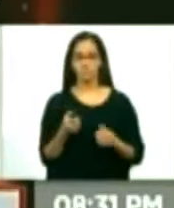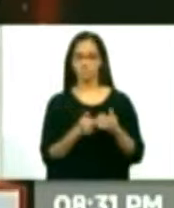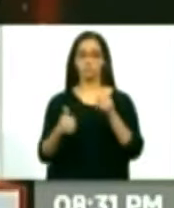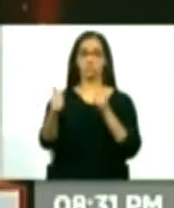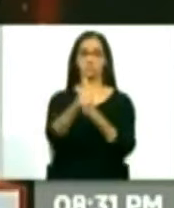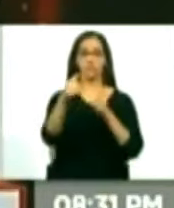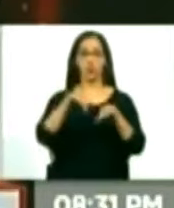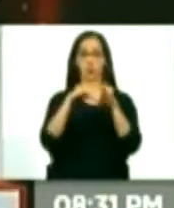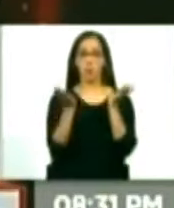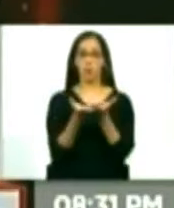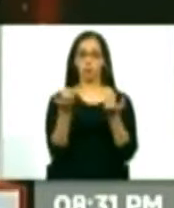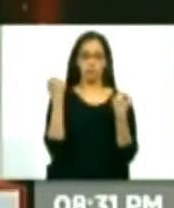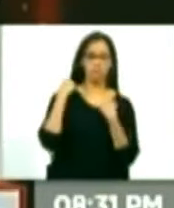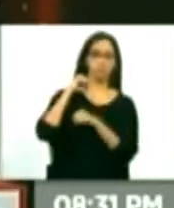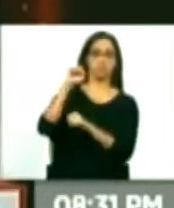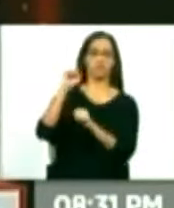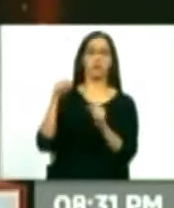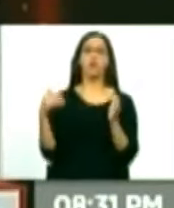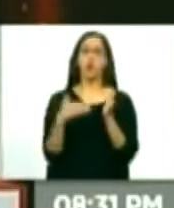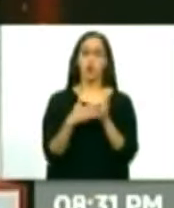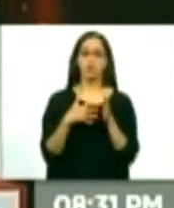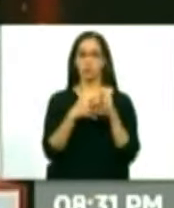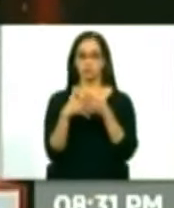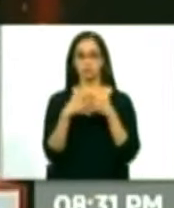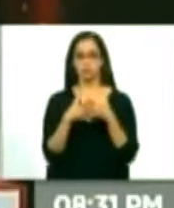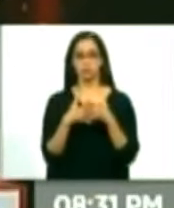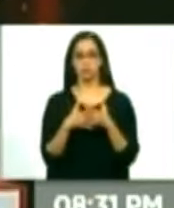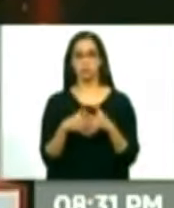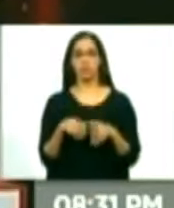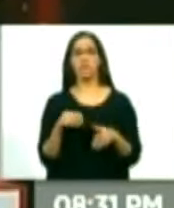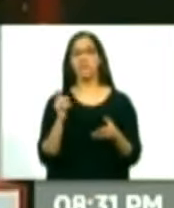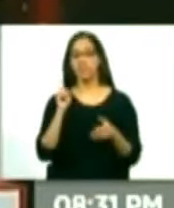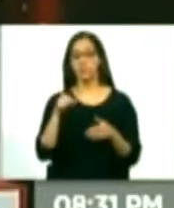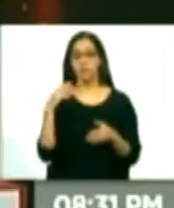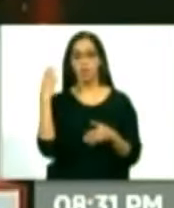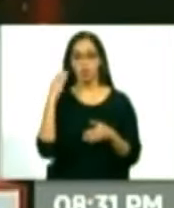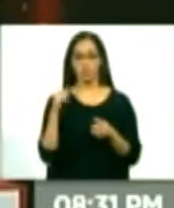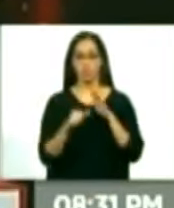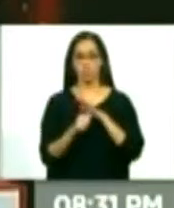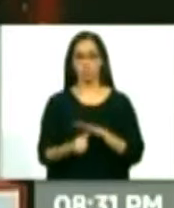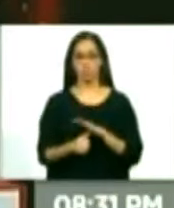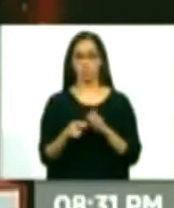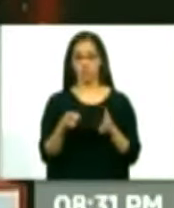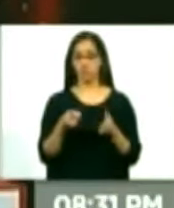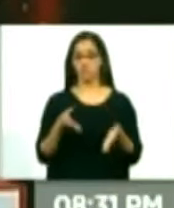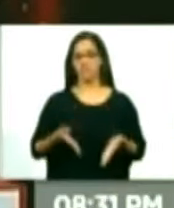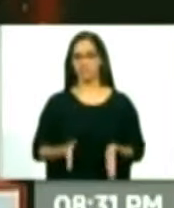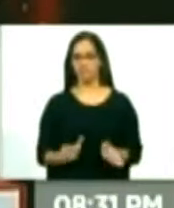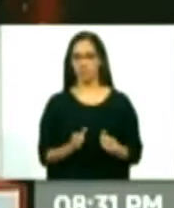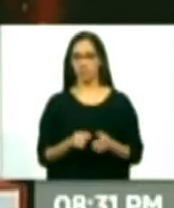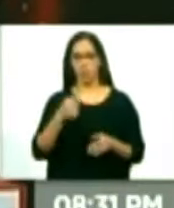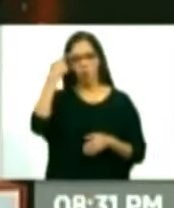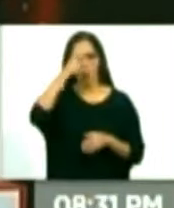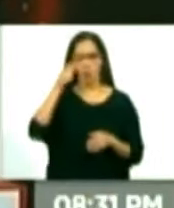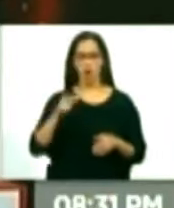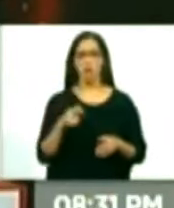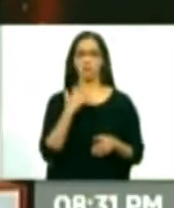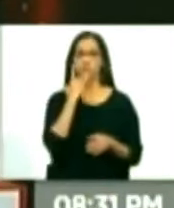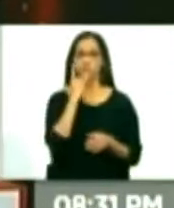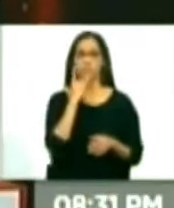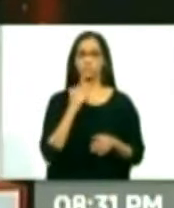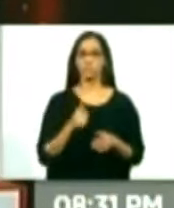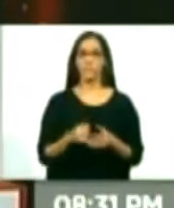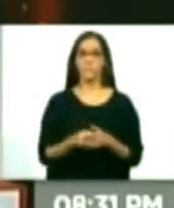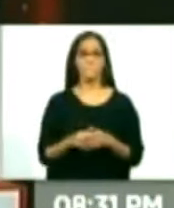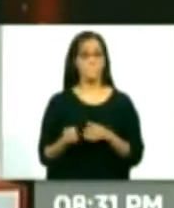se alzó contra el neoliberalismo. Uribe, ¿verdad? Ahí está el nacimiento. Un pueblo digno. Y se le alzó.